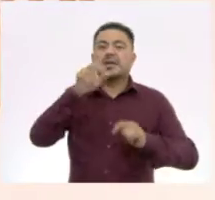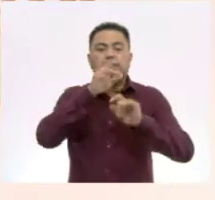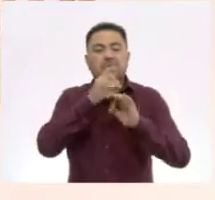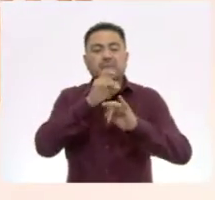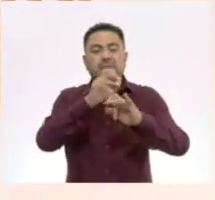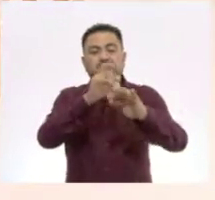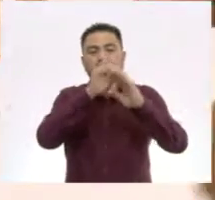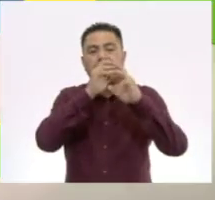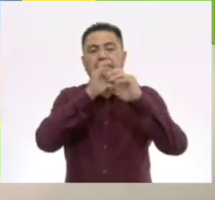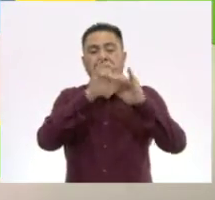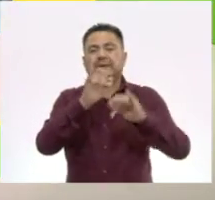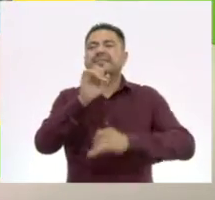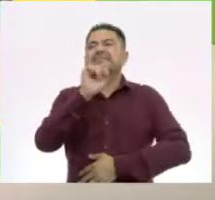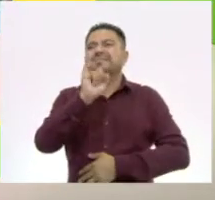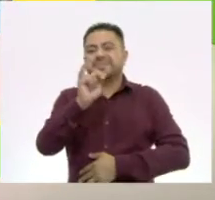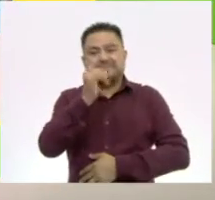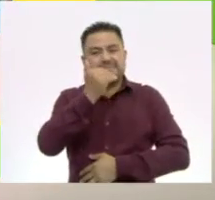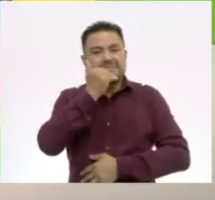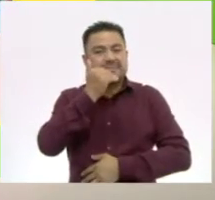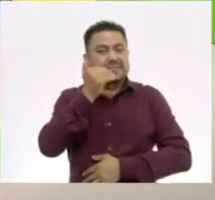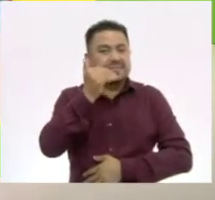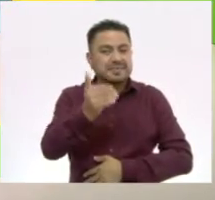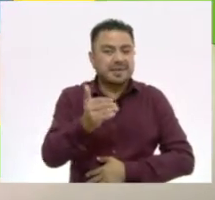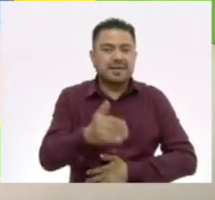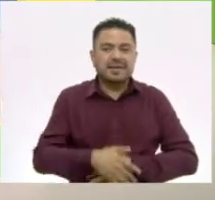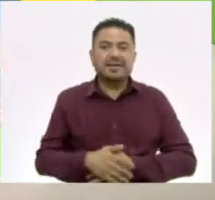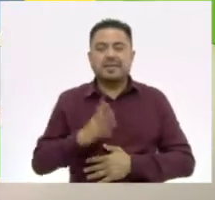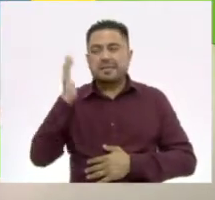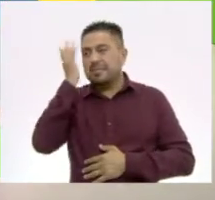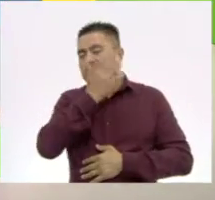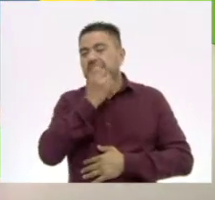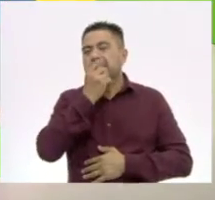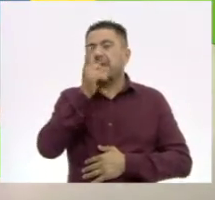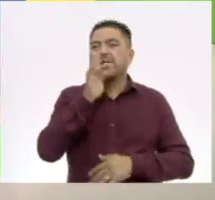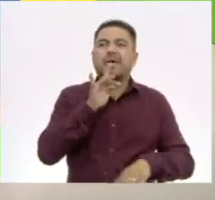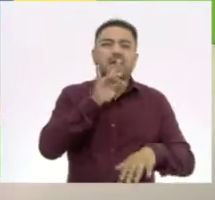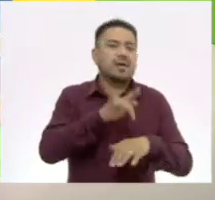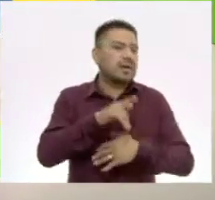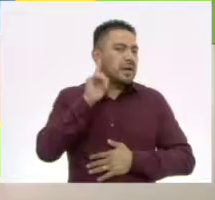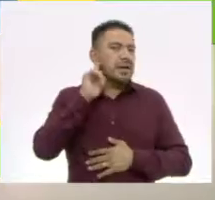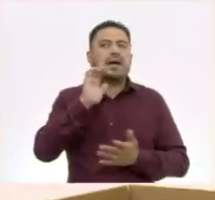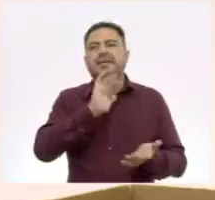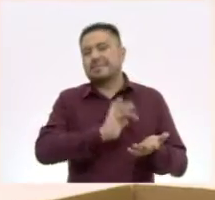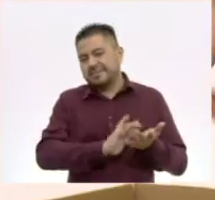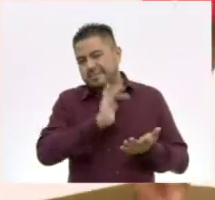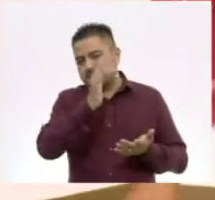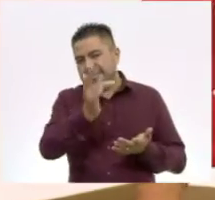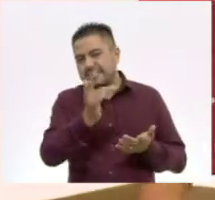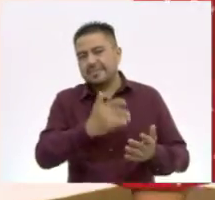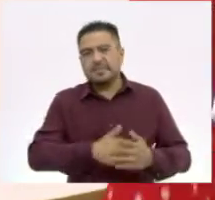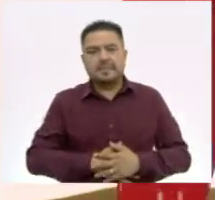flauta bien y bonita la tocas y gracias